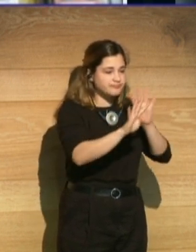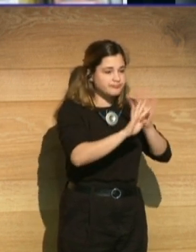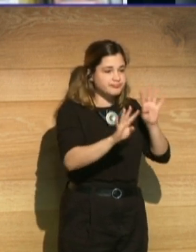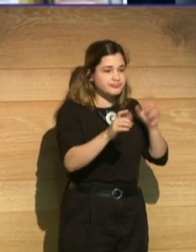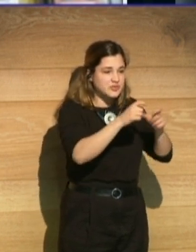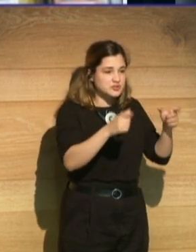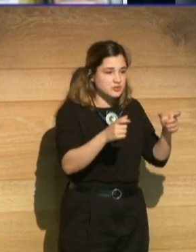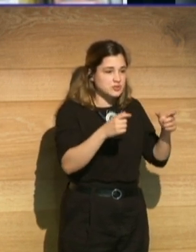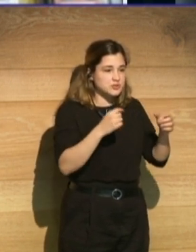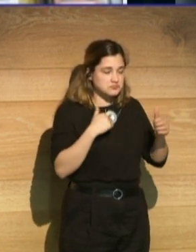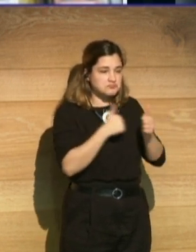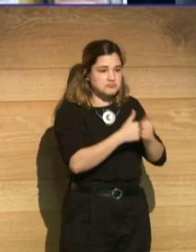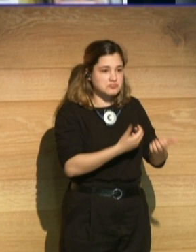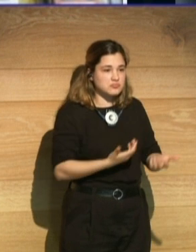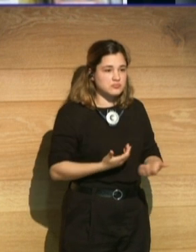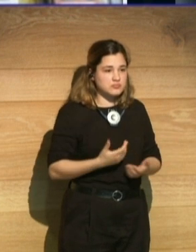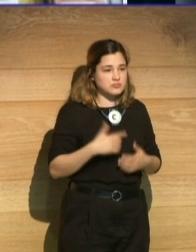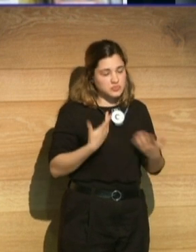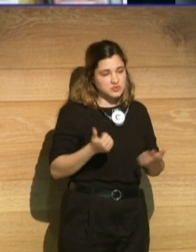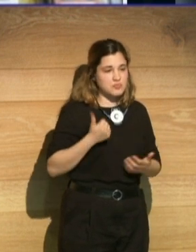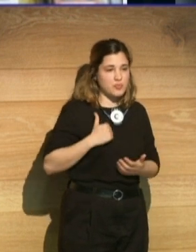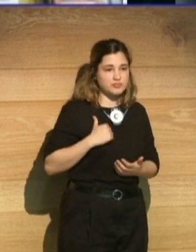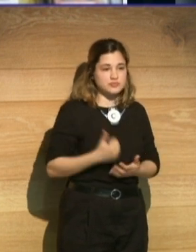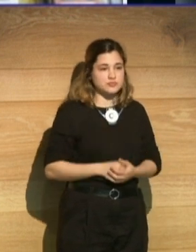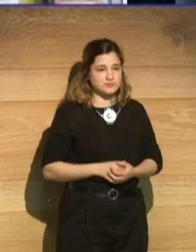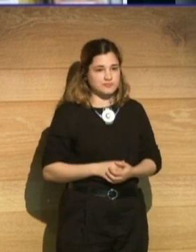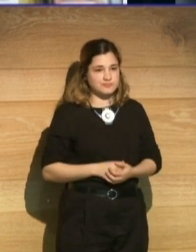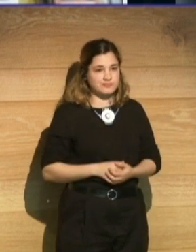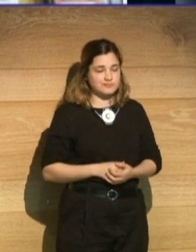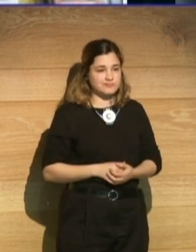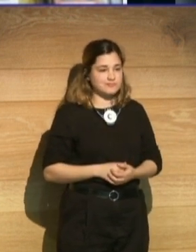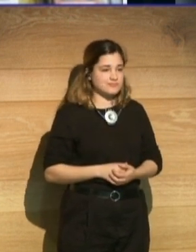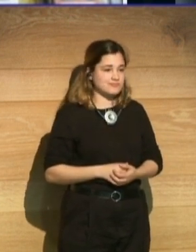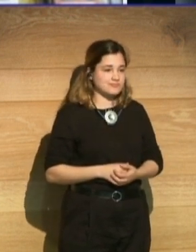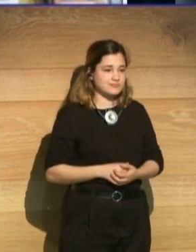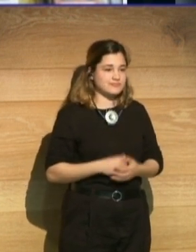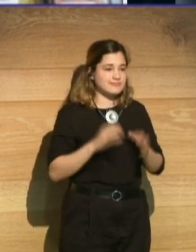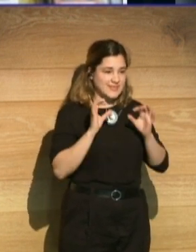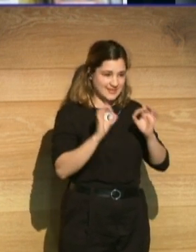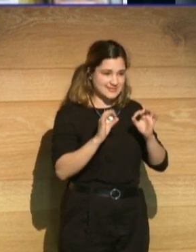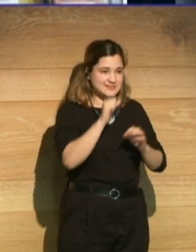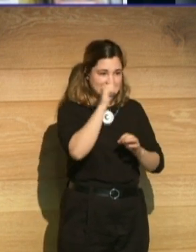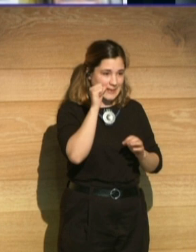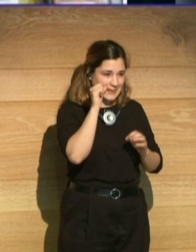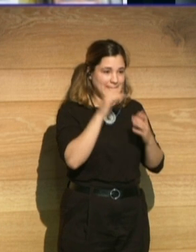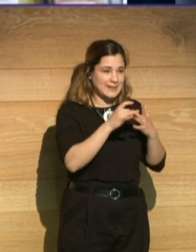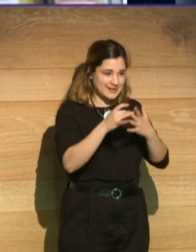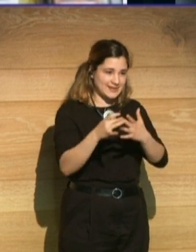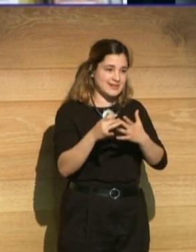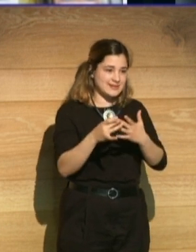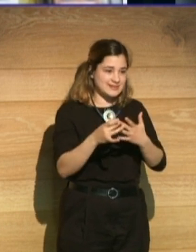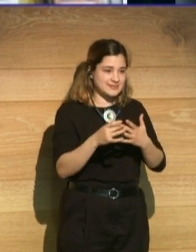los secundo. Y luego pues saco ventaja de ellos. Y este es el líder populista que ya ha vuelto, que ya está